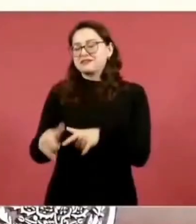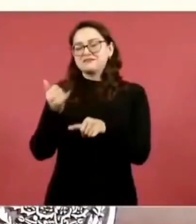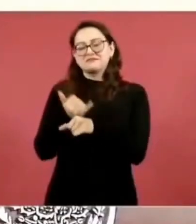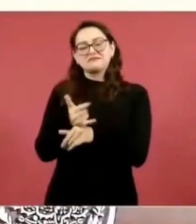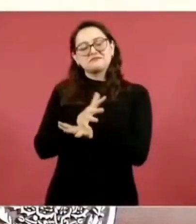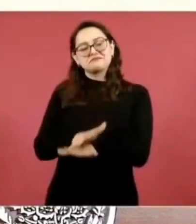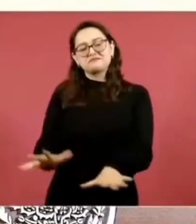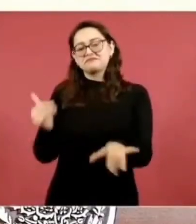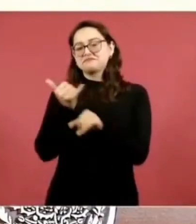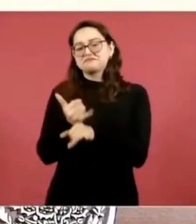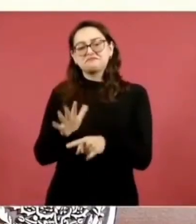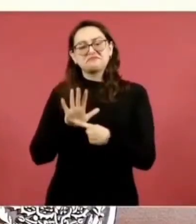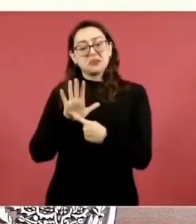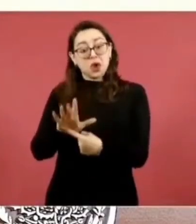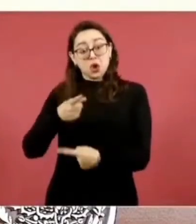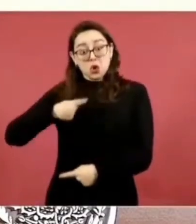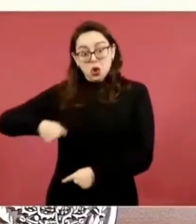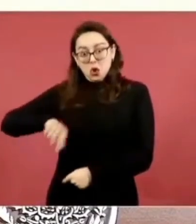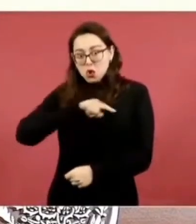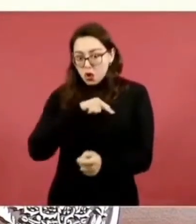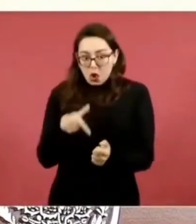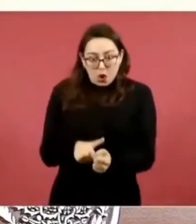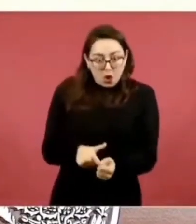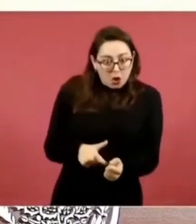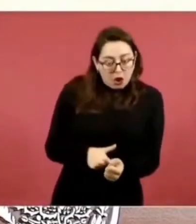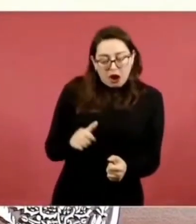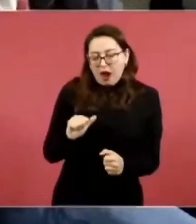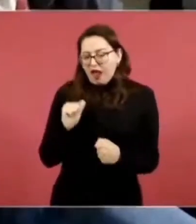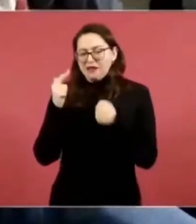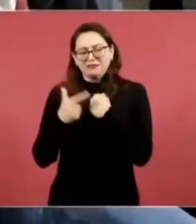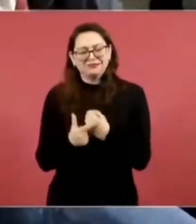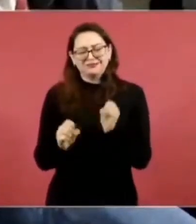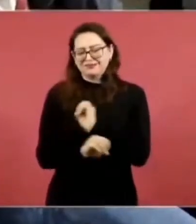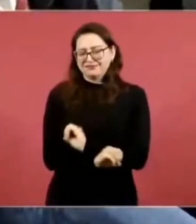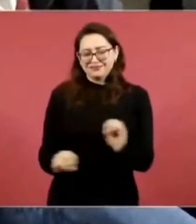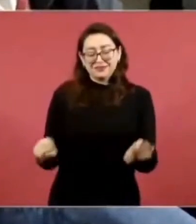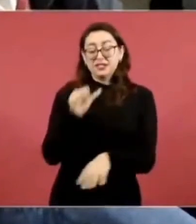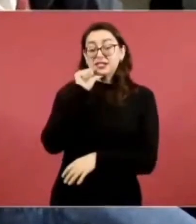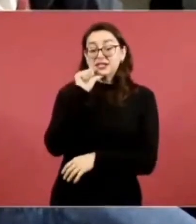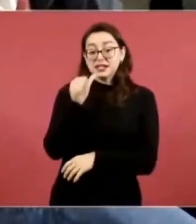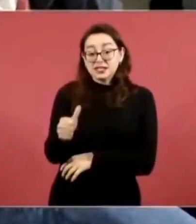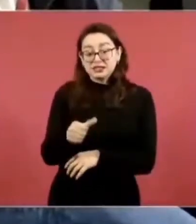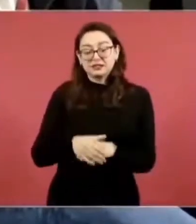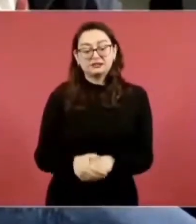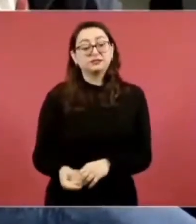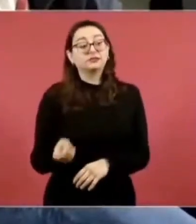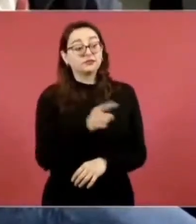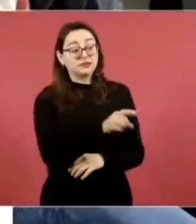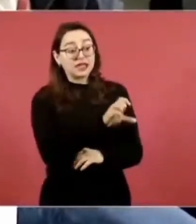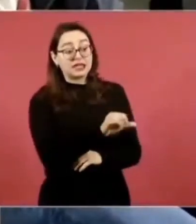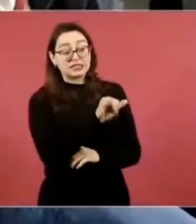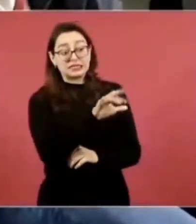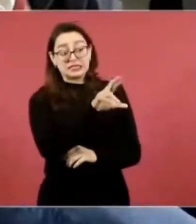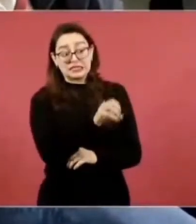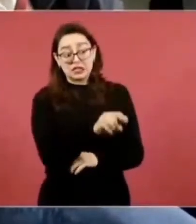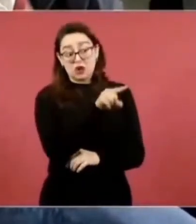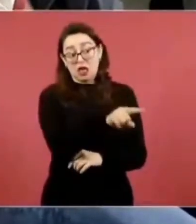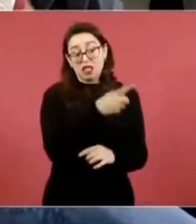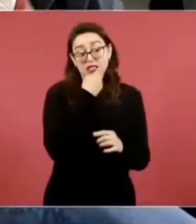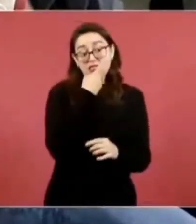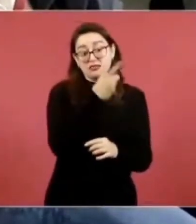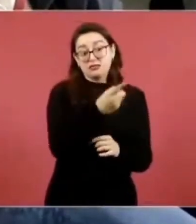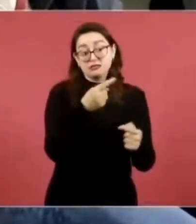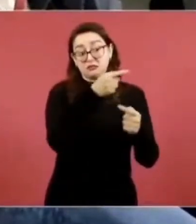ocultar, sí, absolutamente nada. Bueno, lo que Ciro Gómez haga, diga o piense, sí, no es